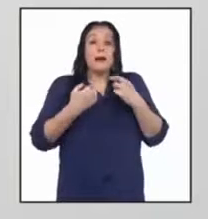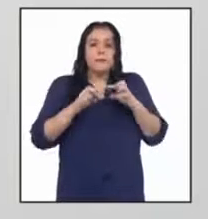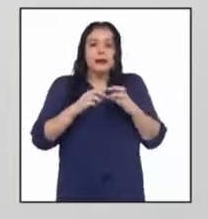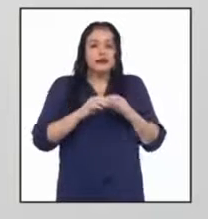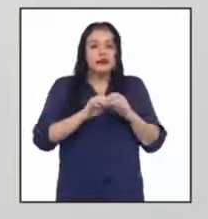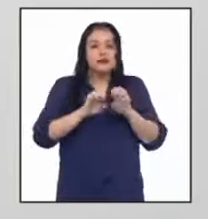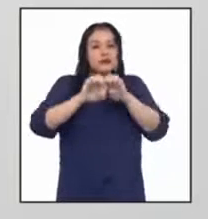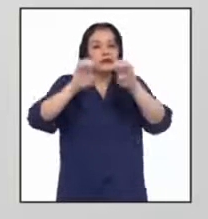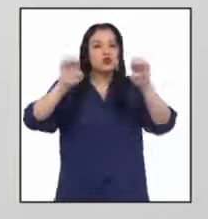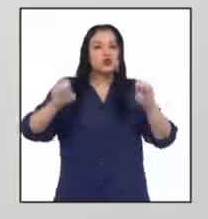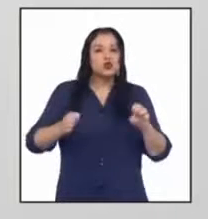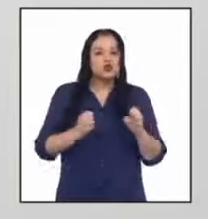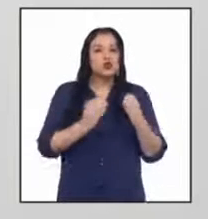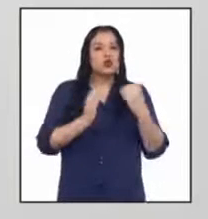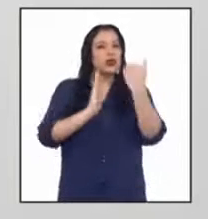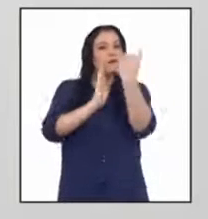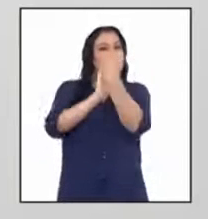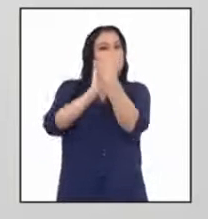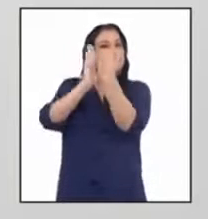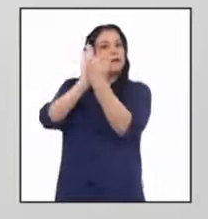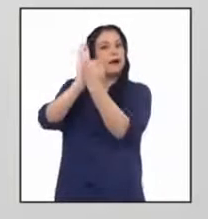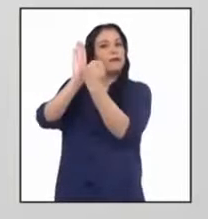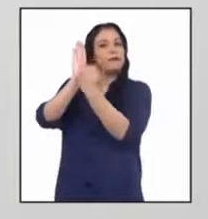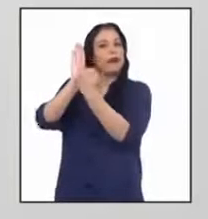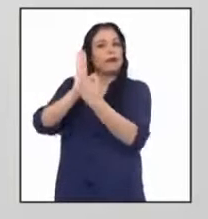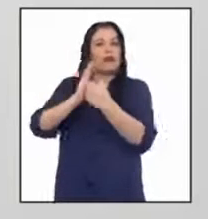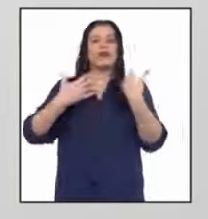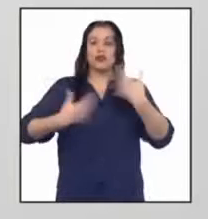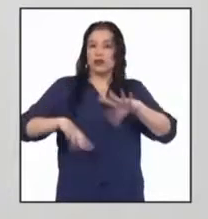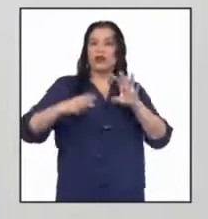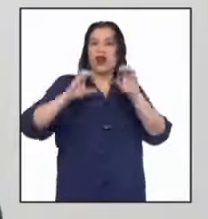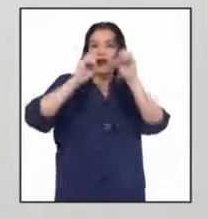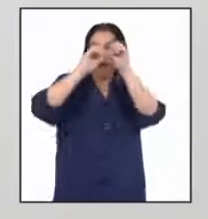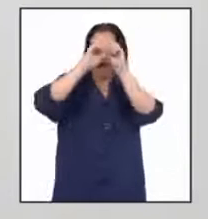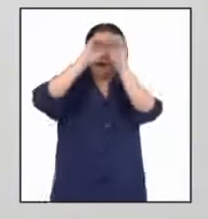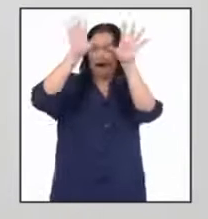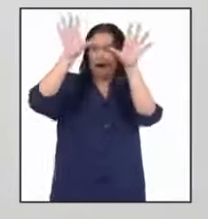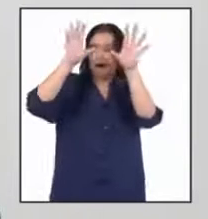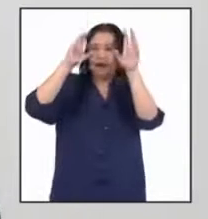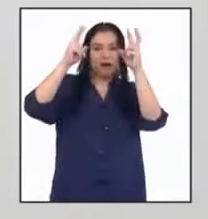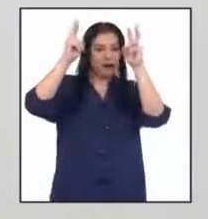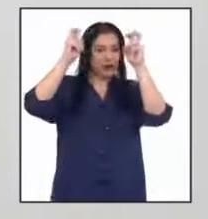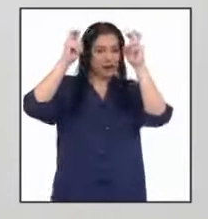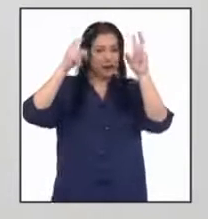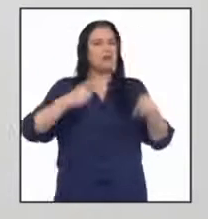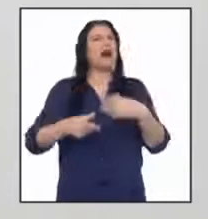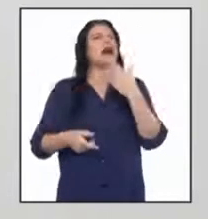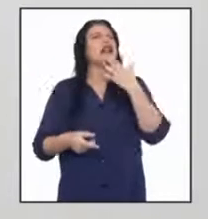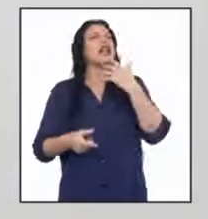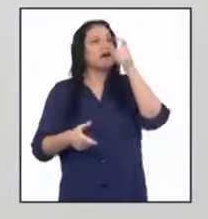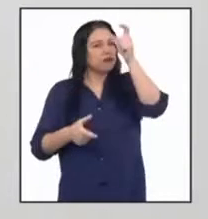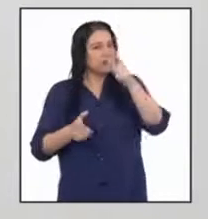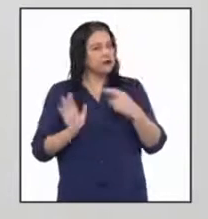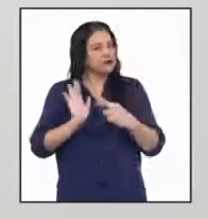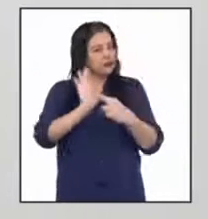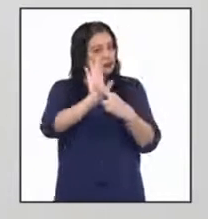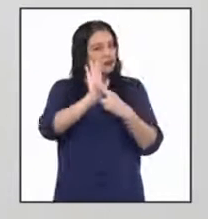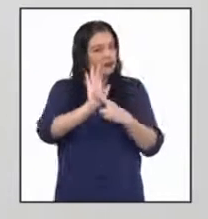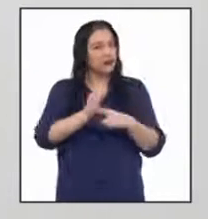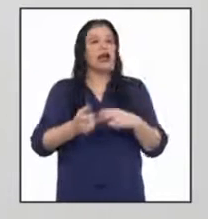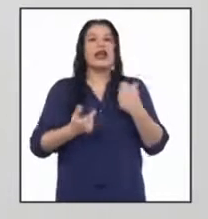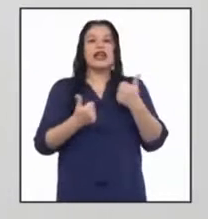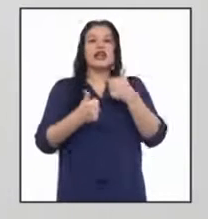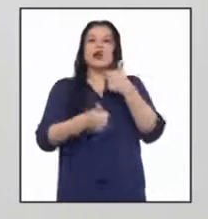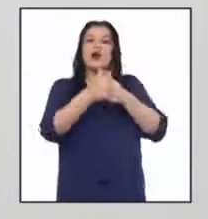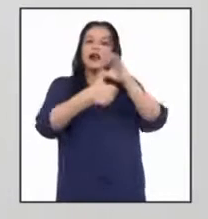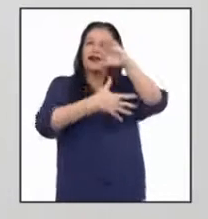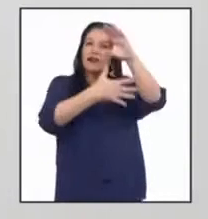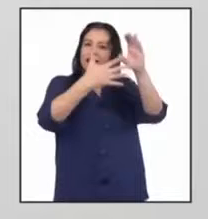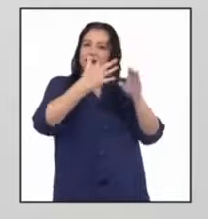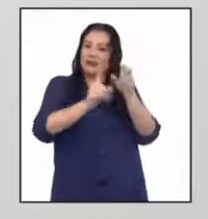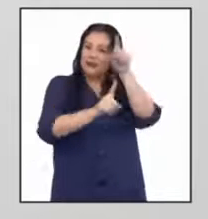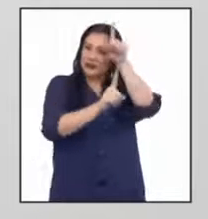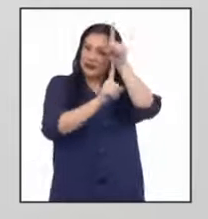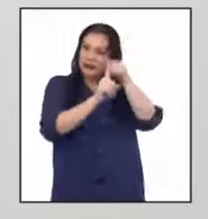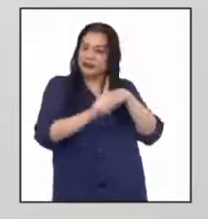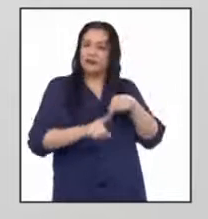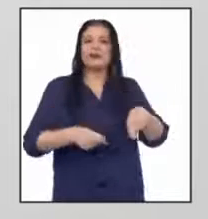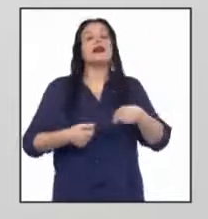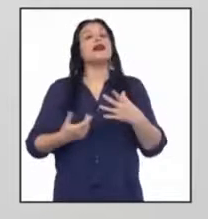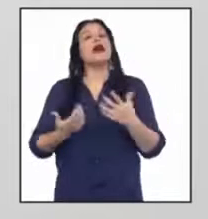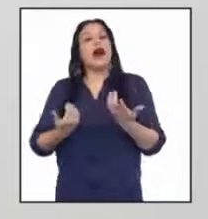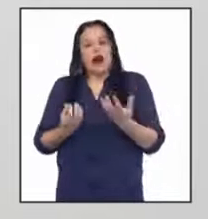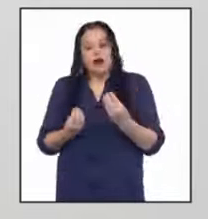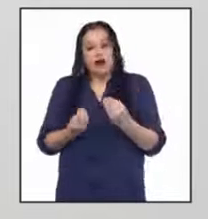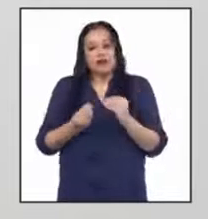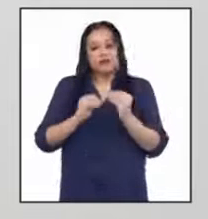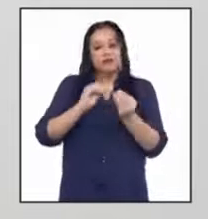tu guión. Una vez que ya tienes claro el tema, el personaje y su perfil, es momento de empezar a darle